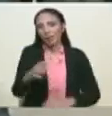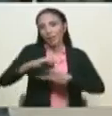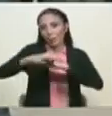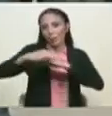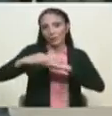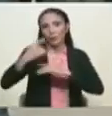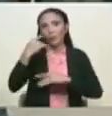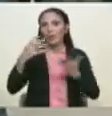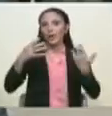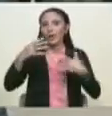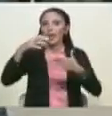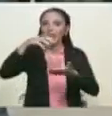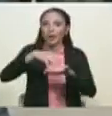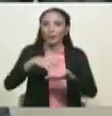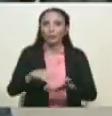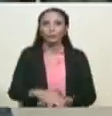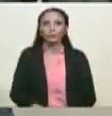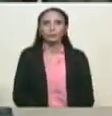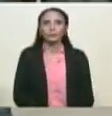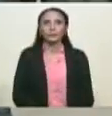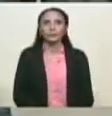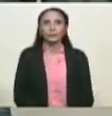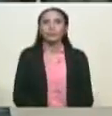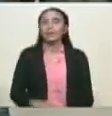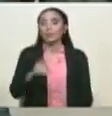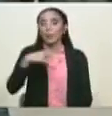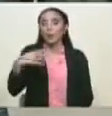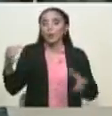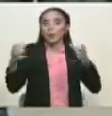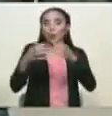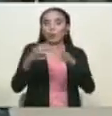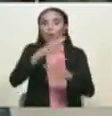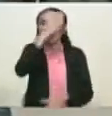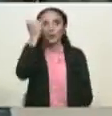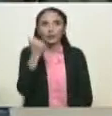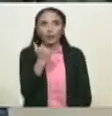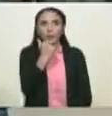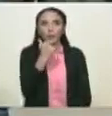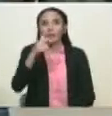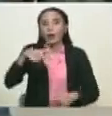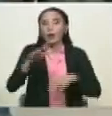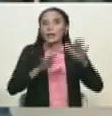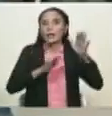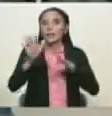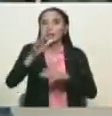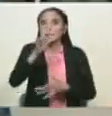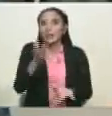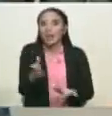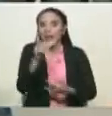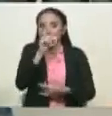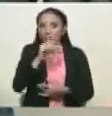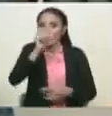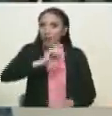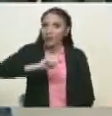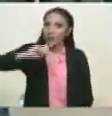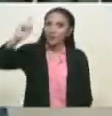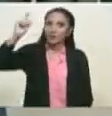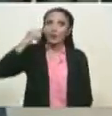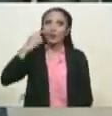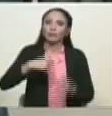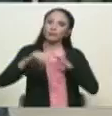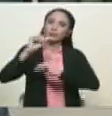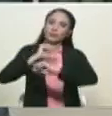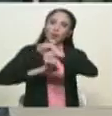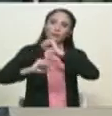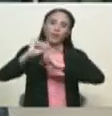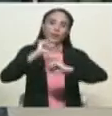Municipal, y la gloriosa tropa del Frente Francisco de Miranda, quien hoy arriba a sus 15 años en combate, con